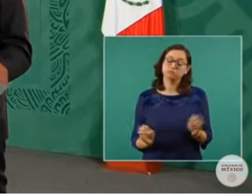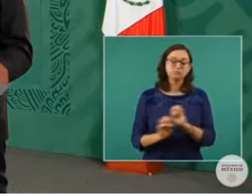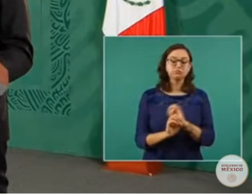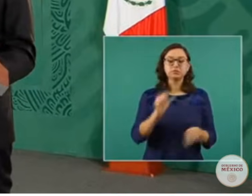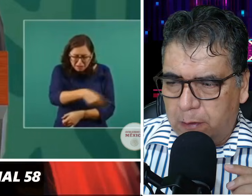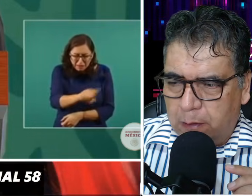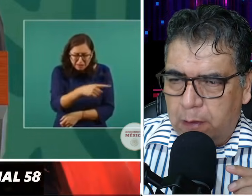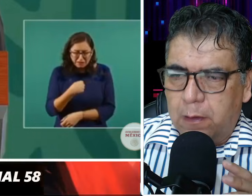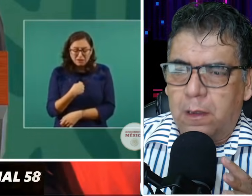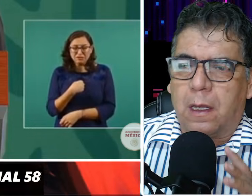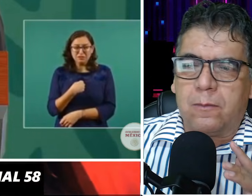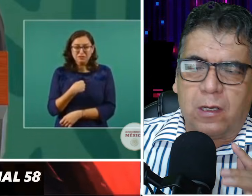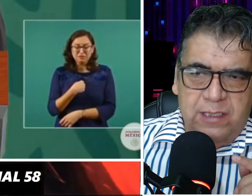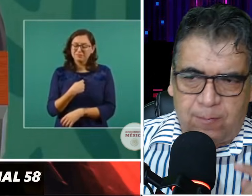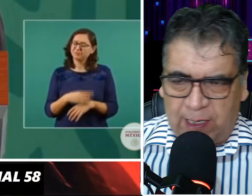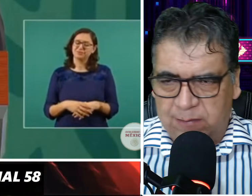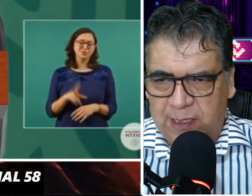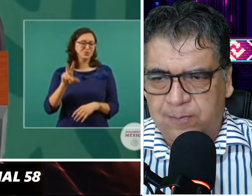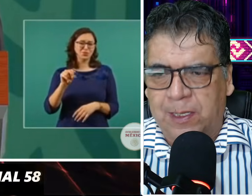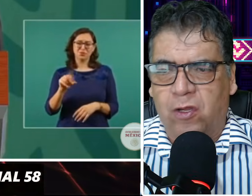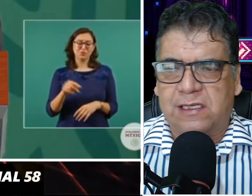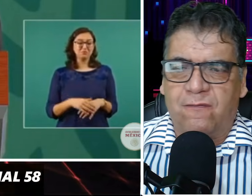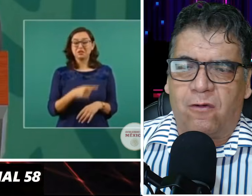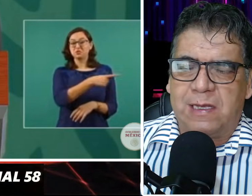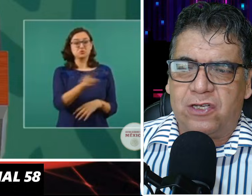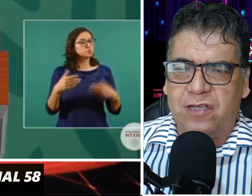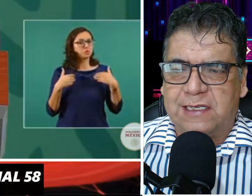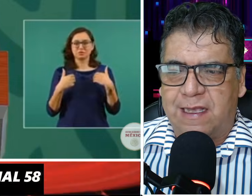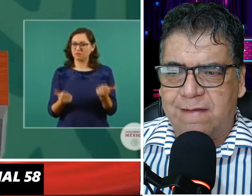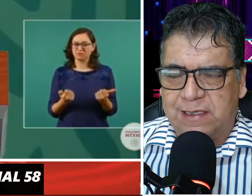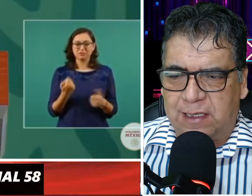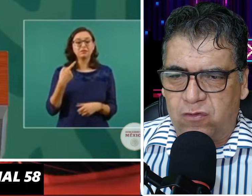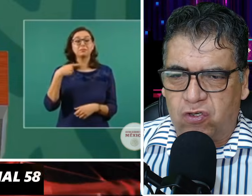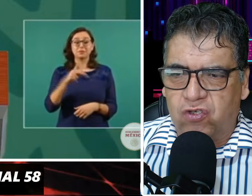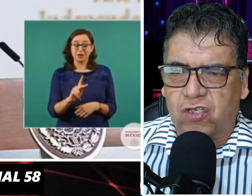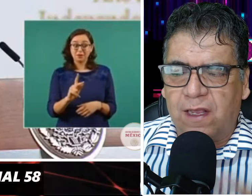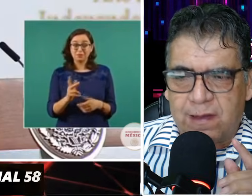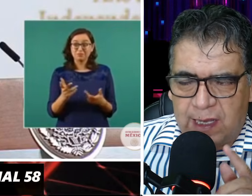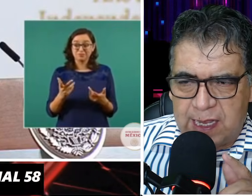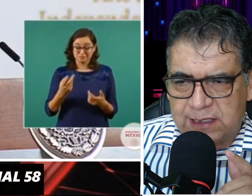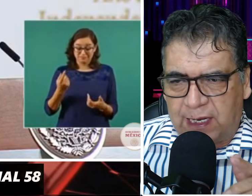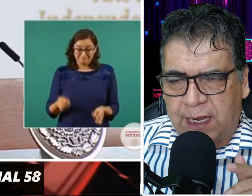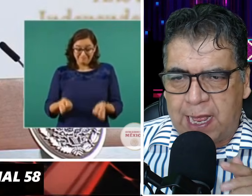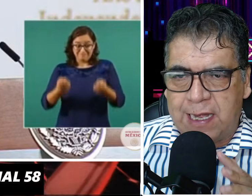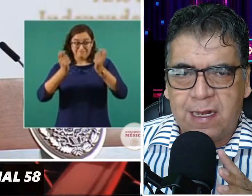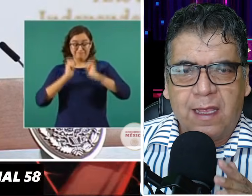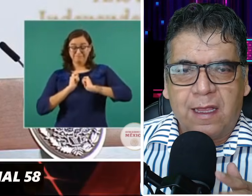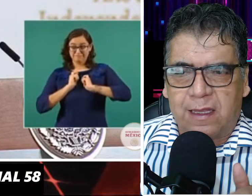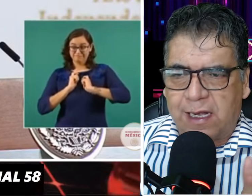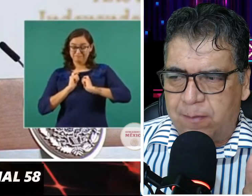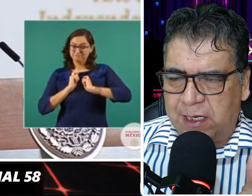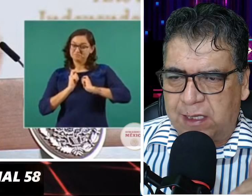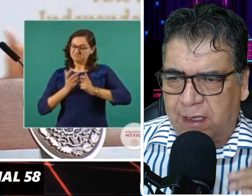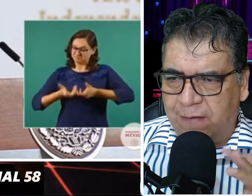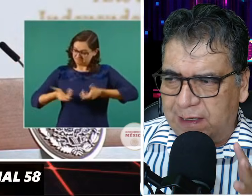comentar. Amigos y amigas, me despido de esta información. Ya sabes, si te gustó, suscríbete a este canal.